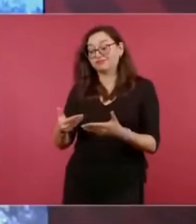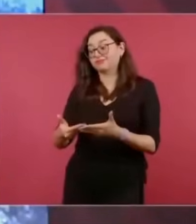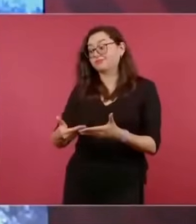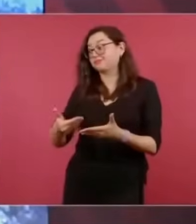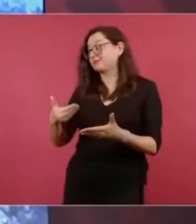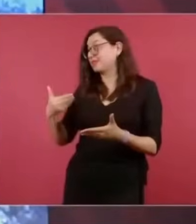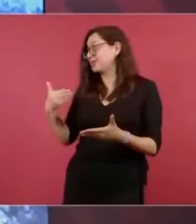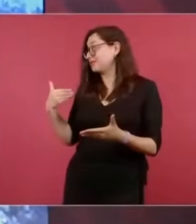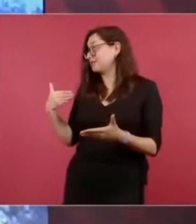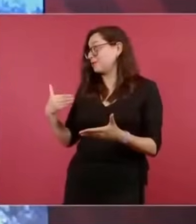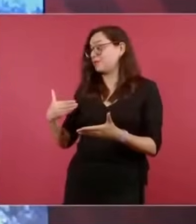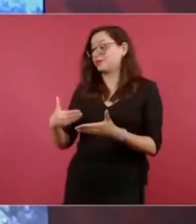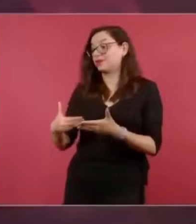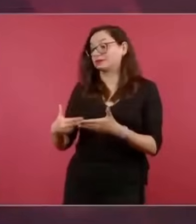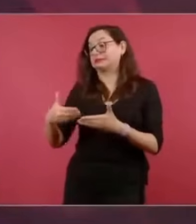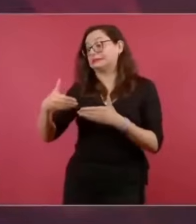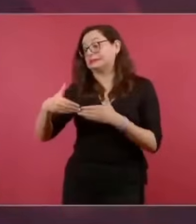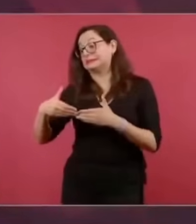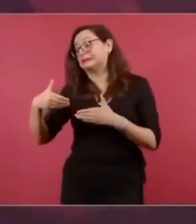todavía no termina.